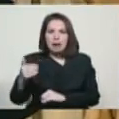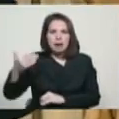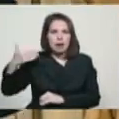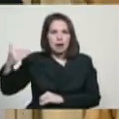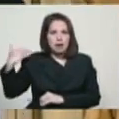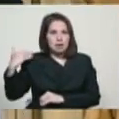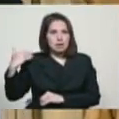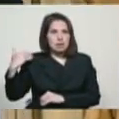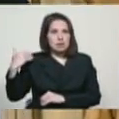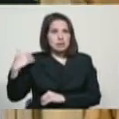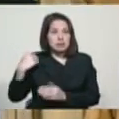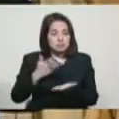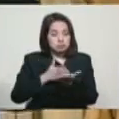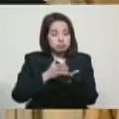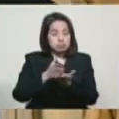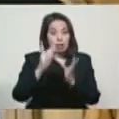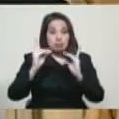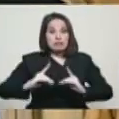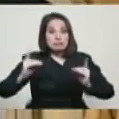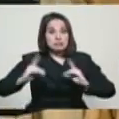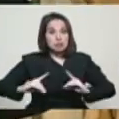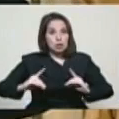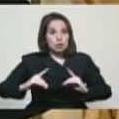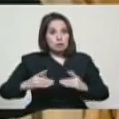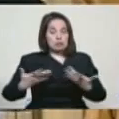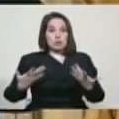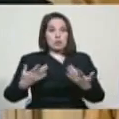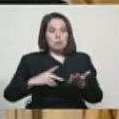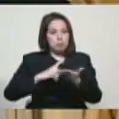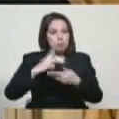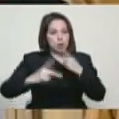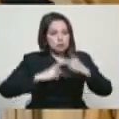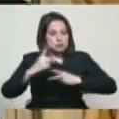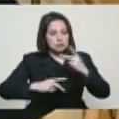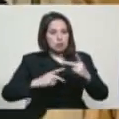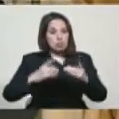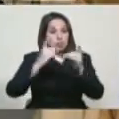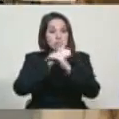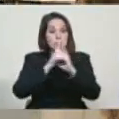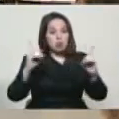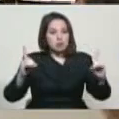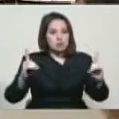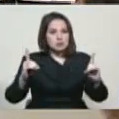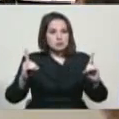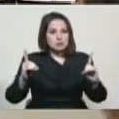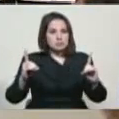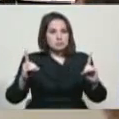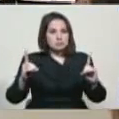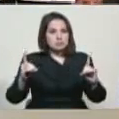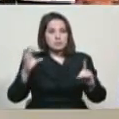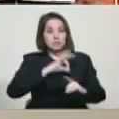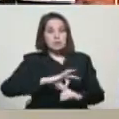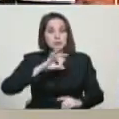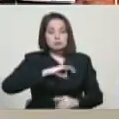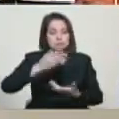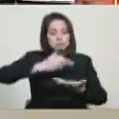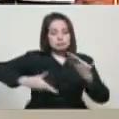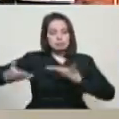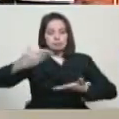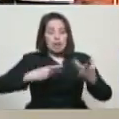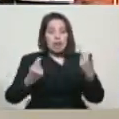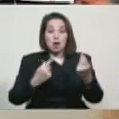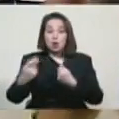surgió un conjunto de decisiones para ir a un proceso de democratización y de socialización de la